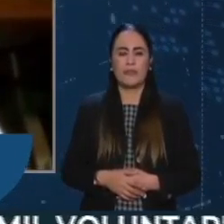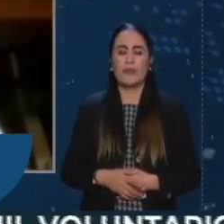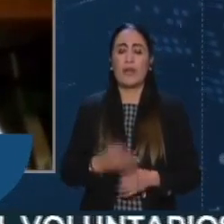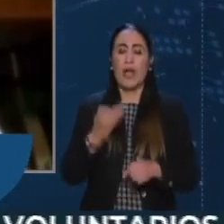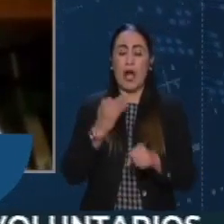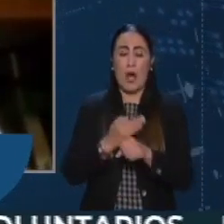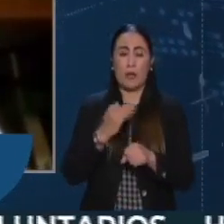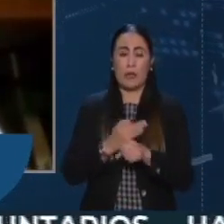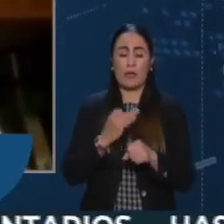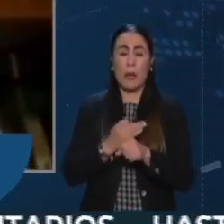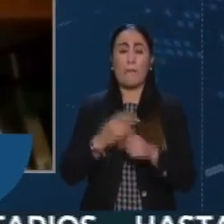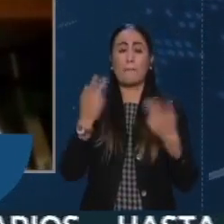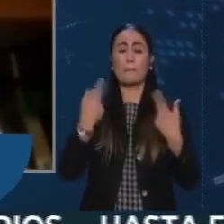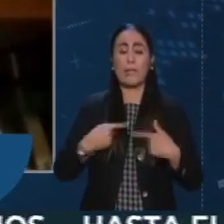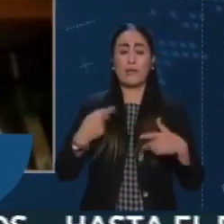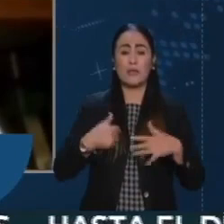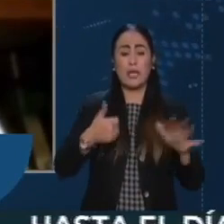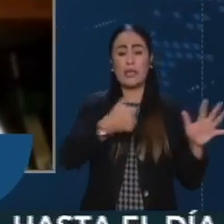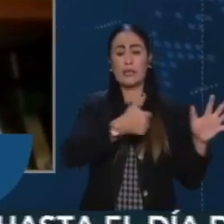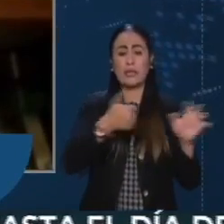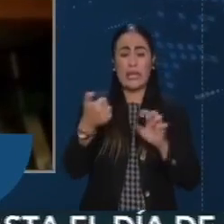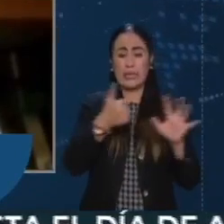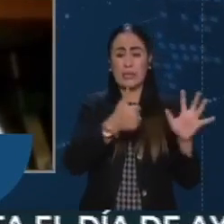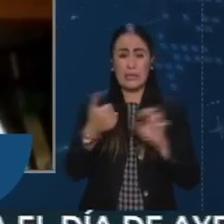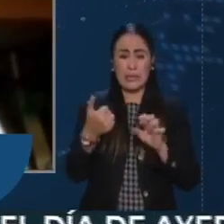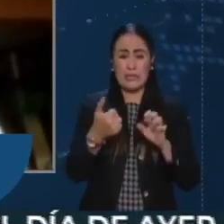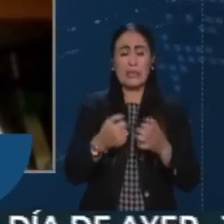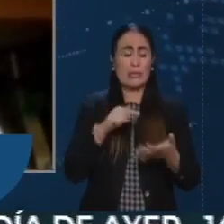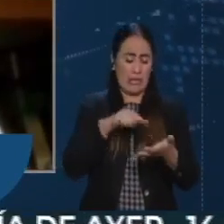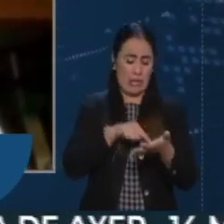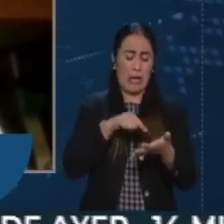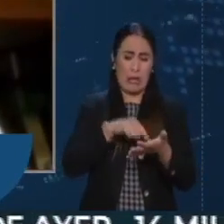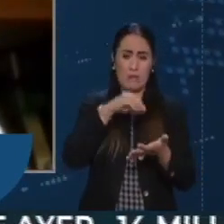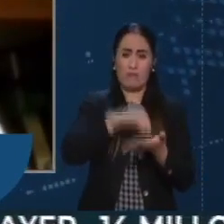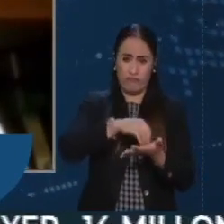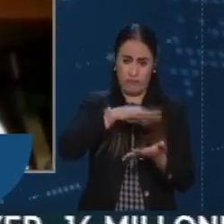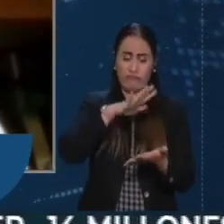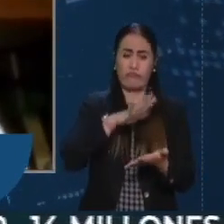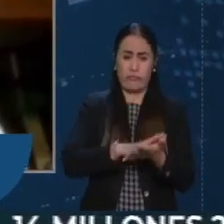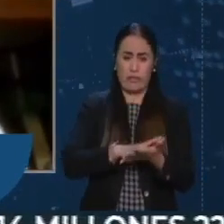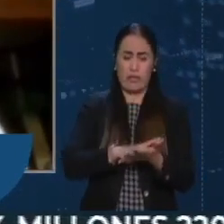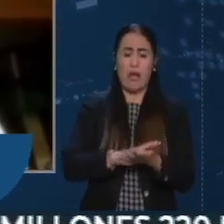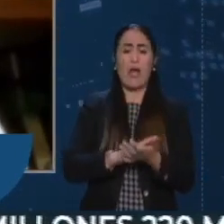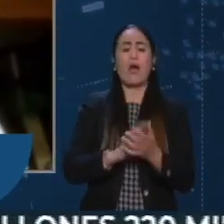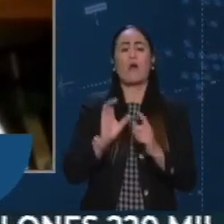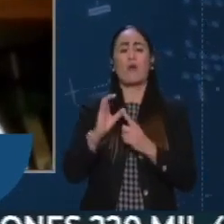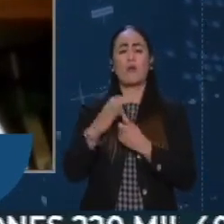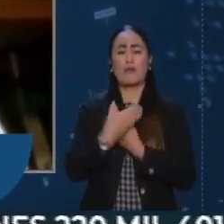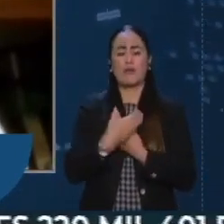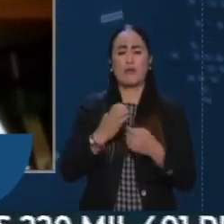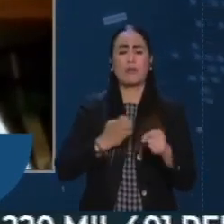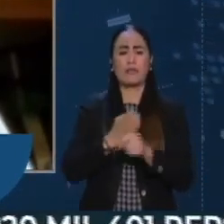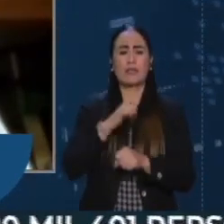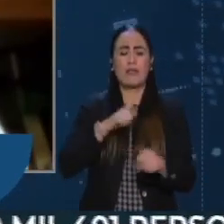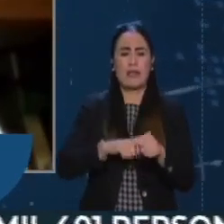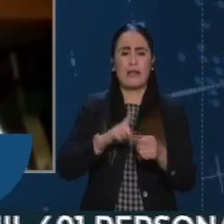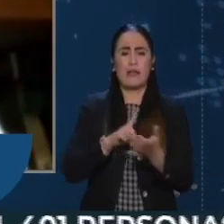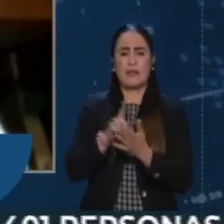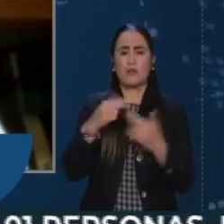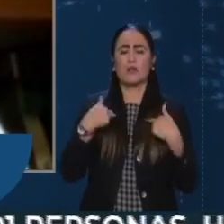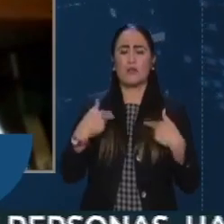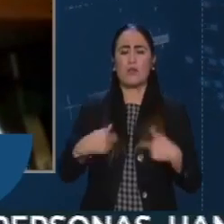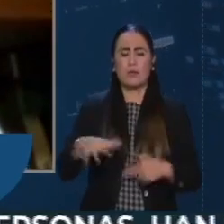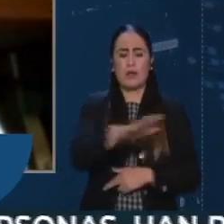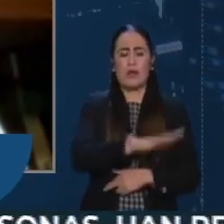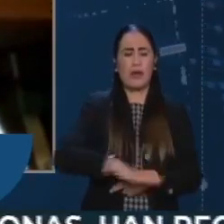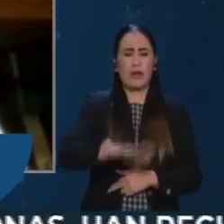menos 600 personas desplazadas, documentado el número por la Comisión Estatal de Derechos Humanos del municipio